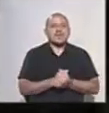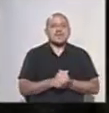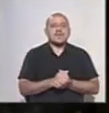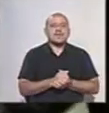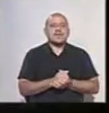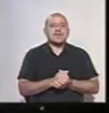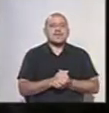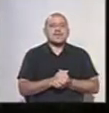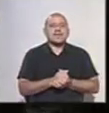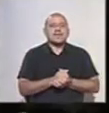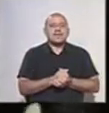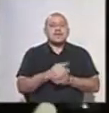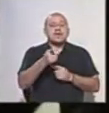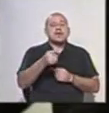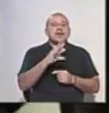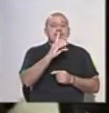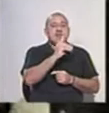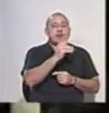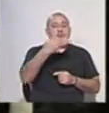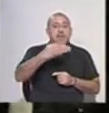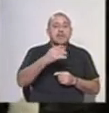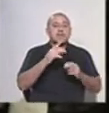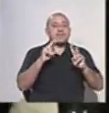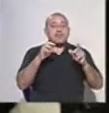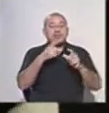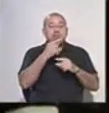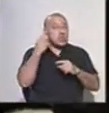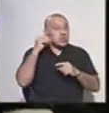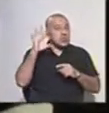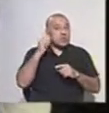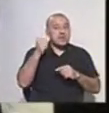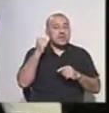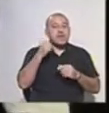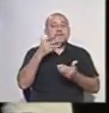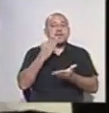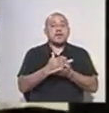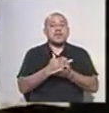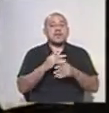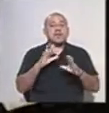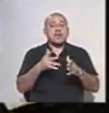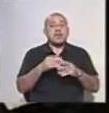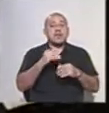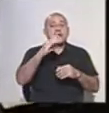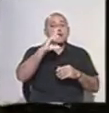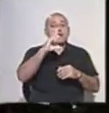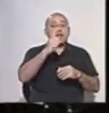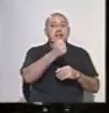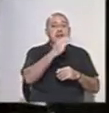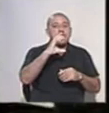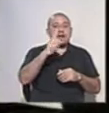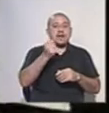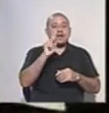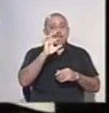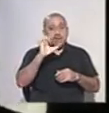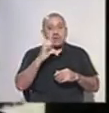gracias. Paso Diego Berardi. Entonces, les cuento que por de fondo lo que fueron escuchando fue el final de la bajada de Murga a la Clave, la gente de San Carlos que estuvo aquí con su